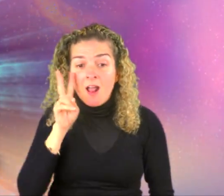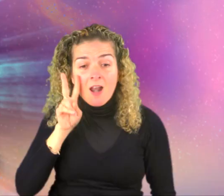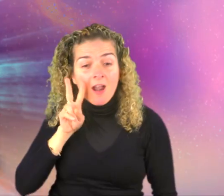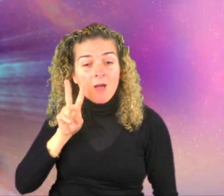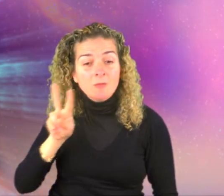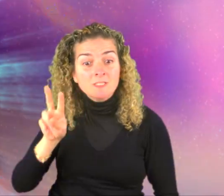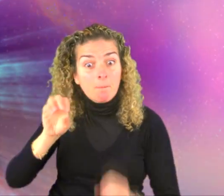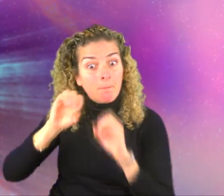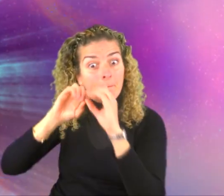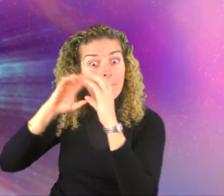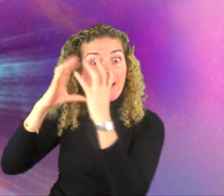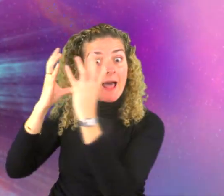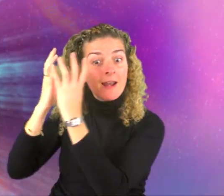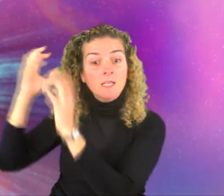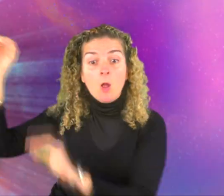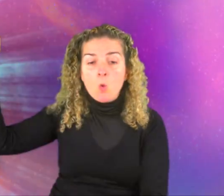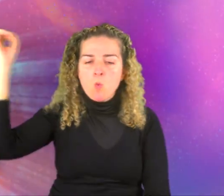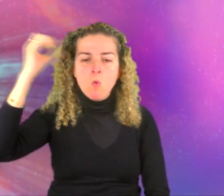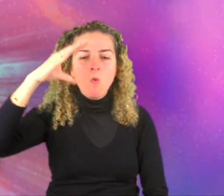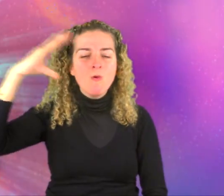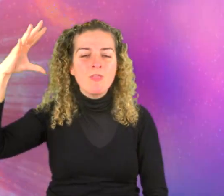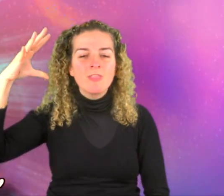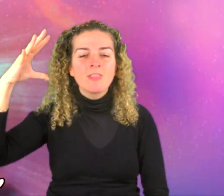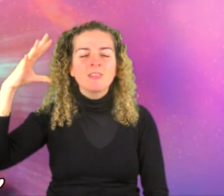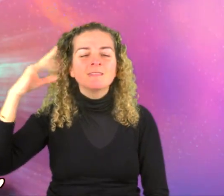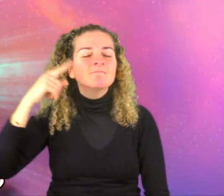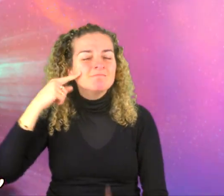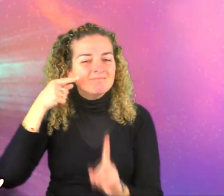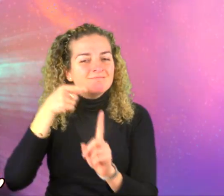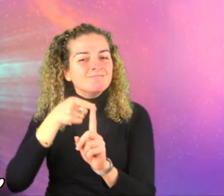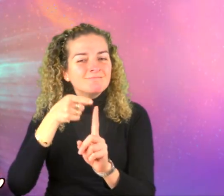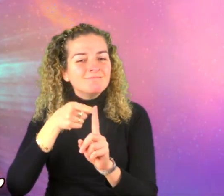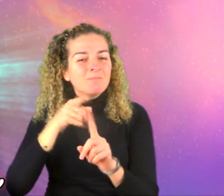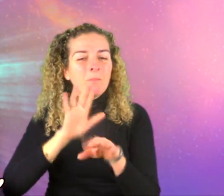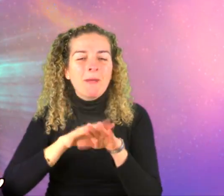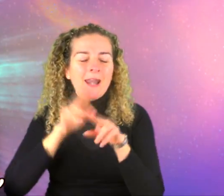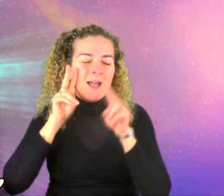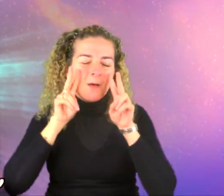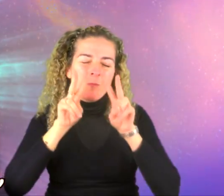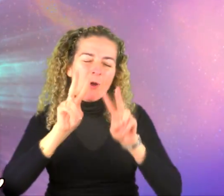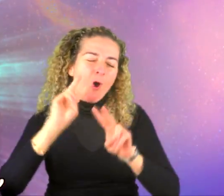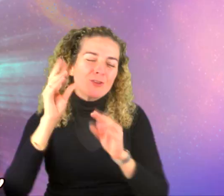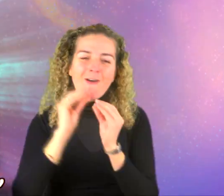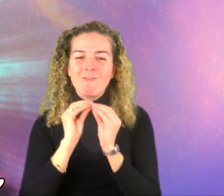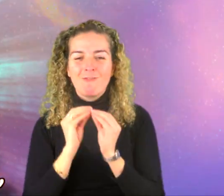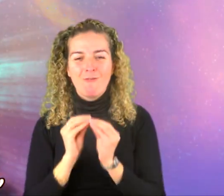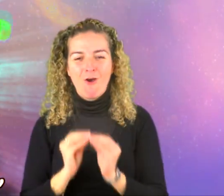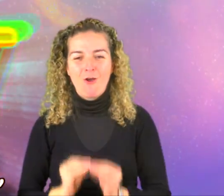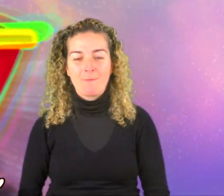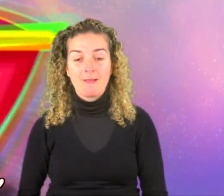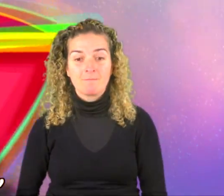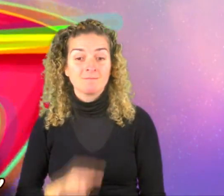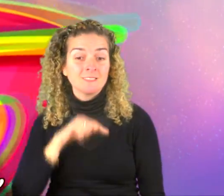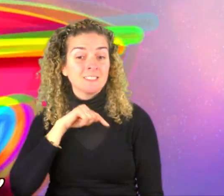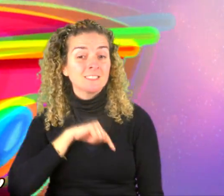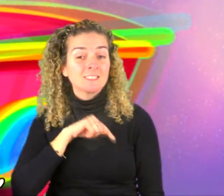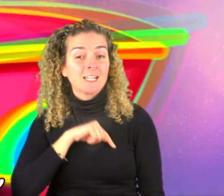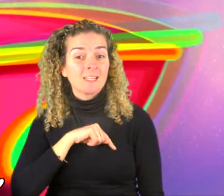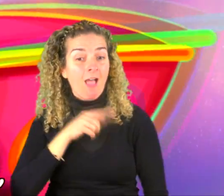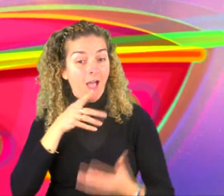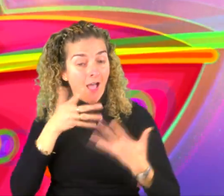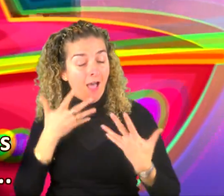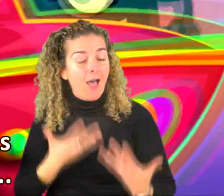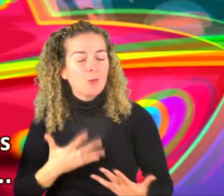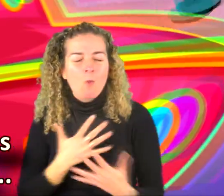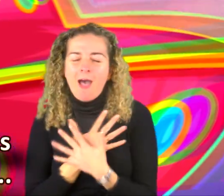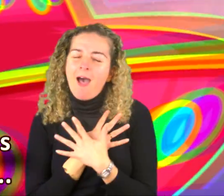de planetas grises, llenos de oscuridad, de tristeza y de infelicidad. Por eso la visita al planeta